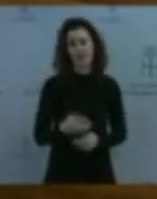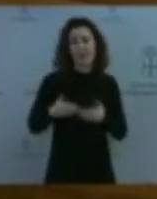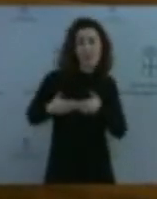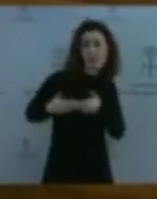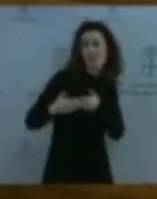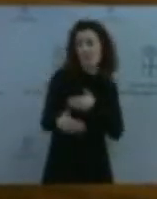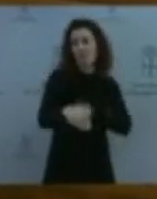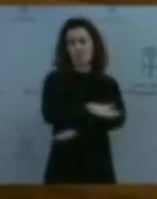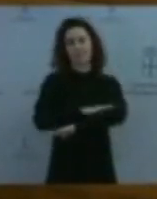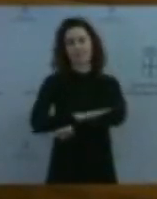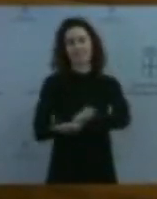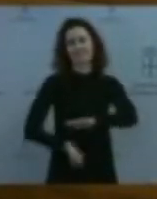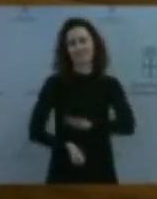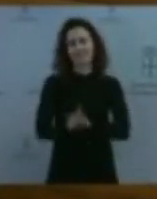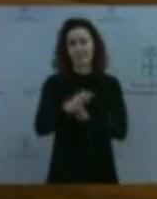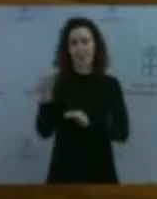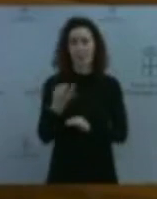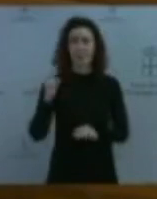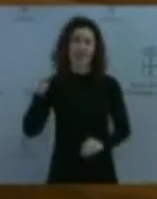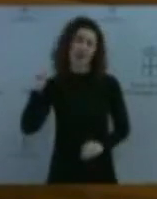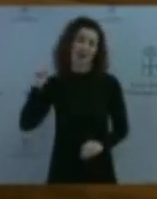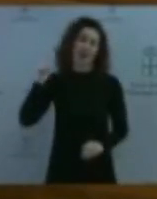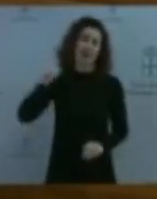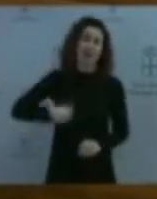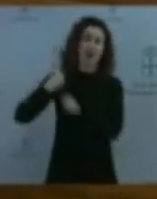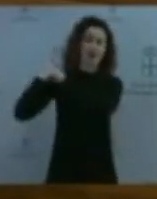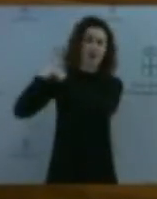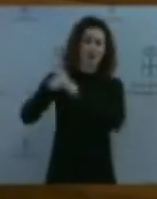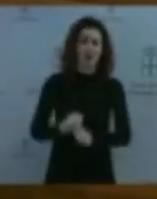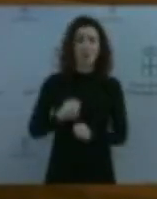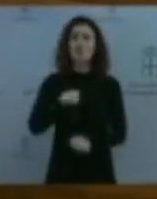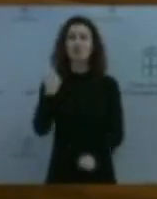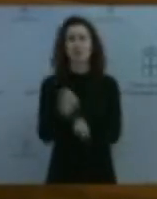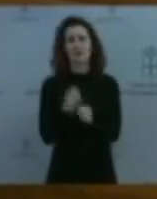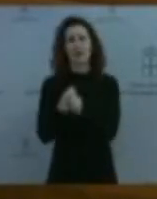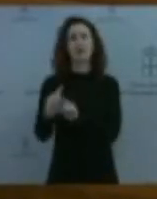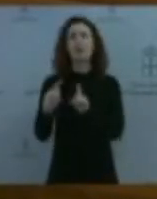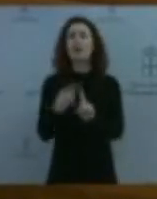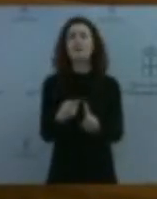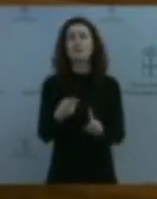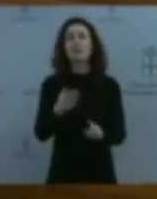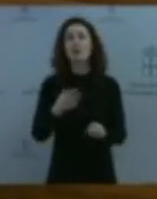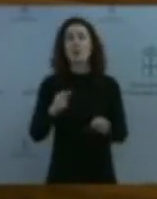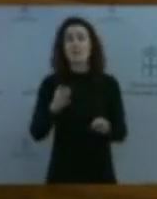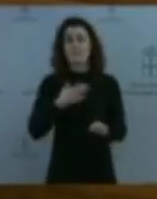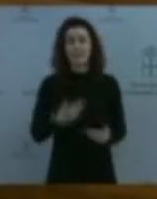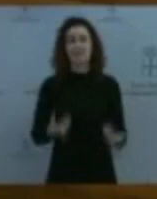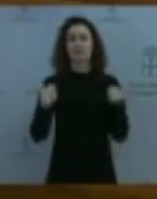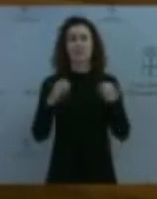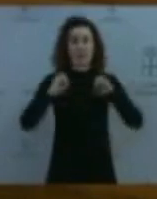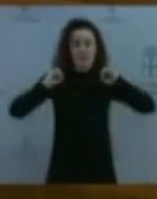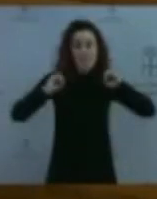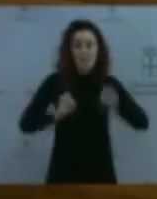que he tenido que gobernar he trabajado con el objetivo de que cuando yo abandone una responsabilidad deje las cosas mejor que yo las